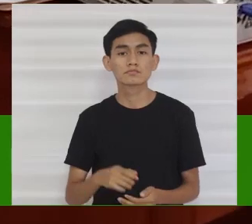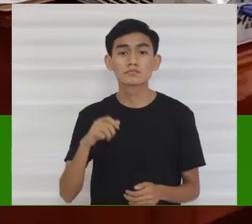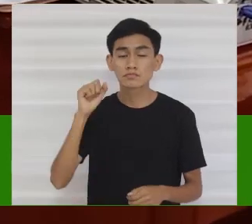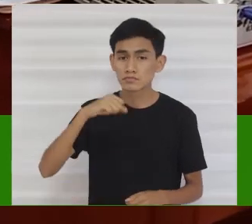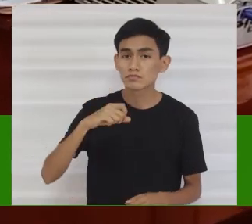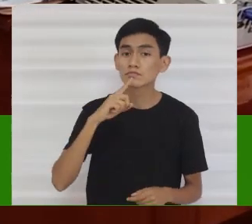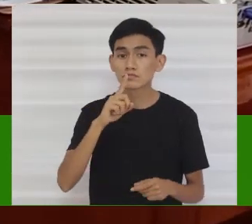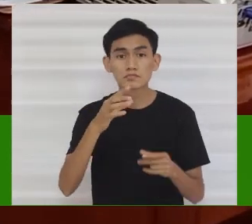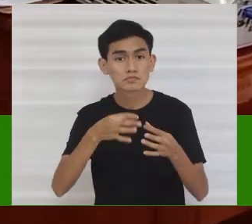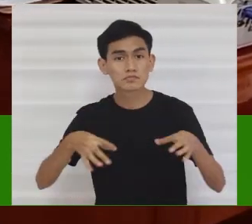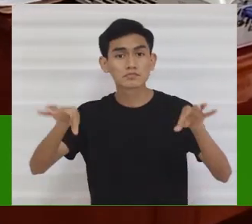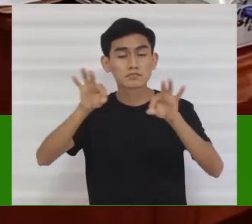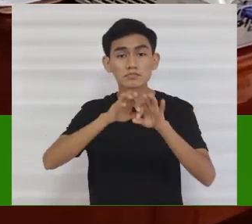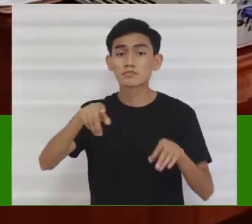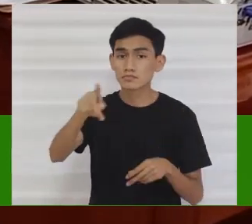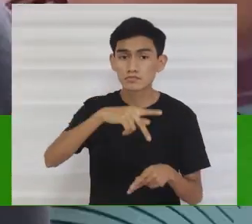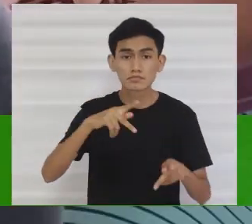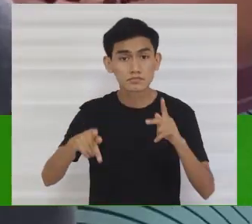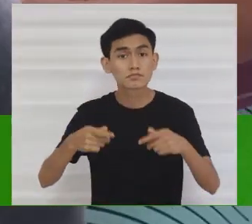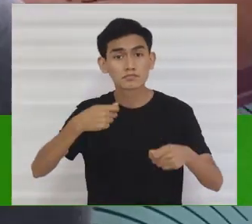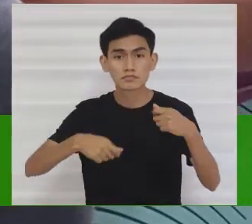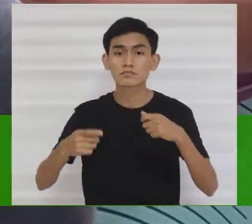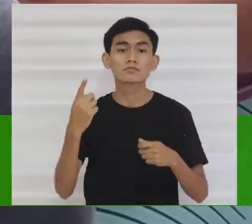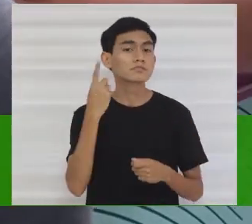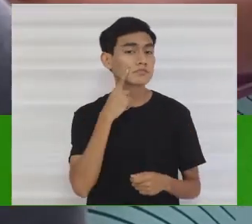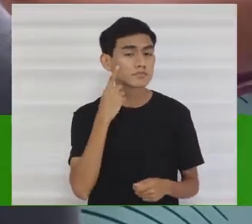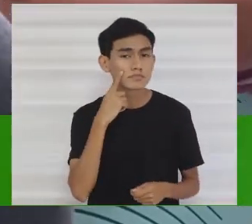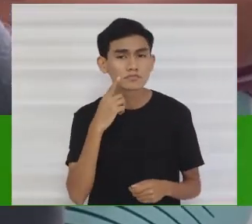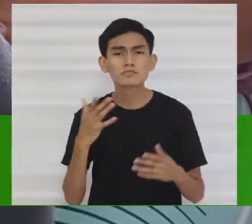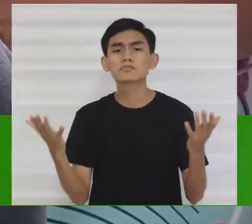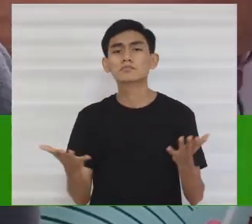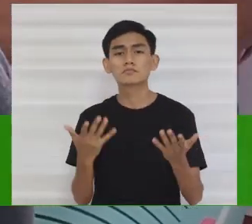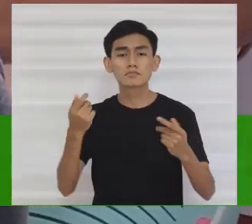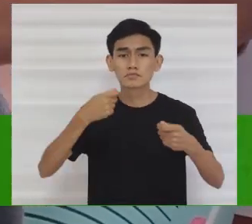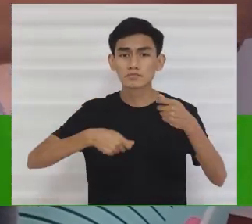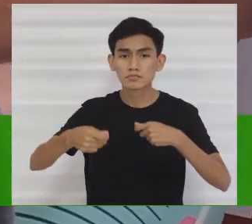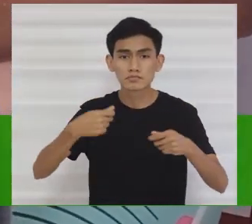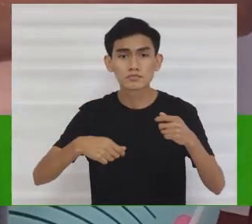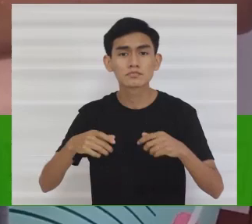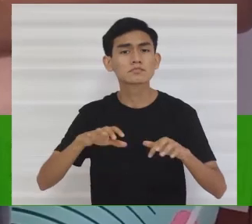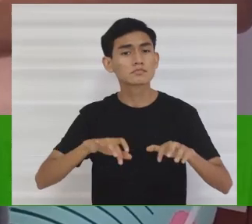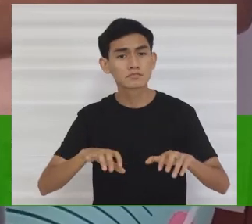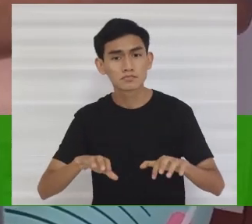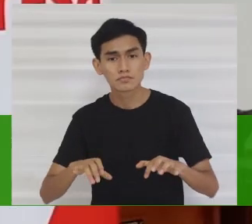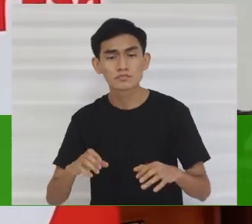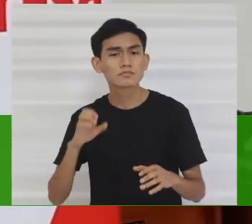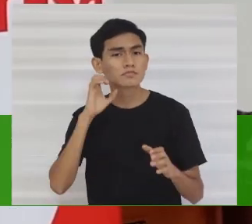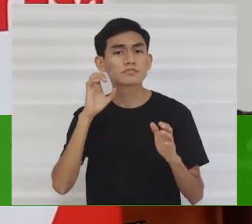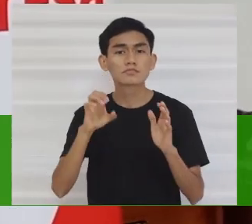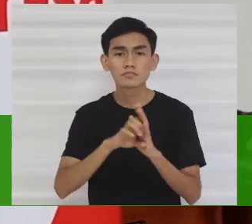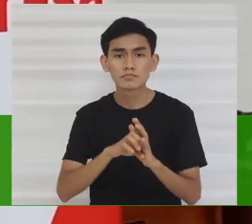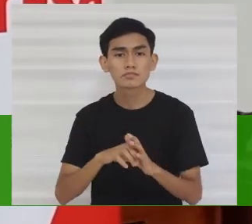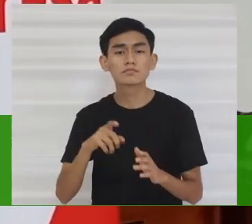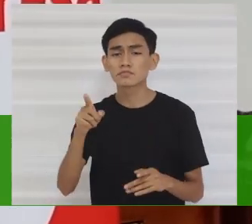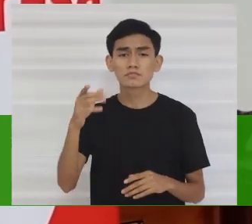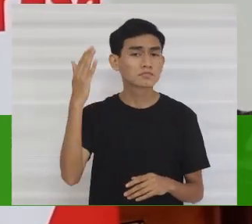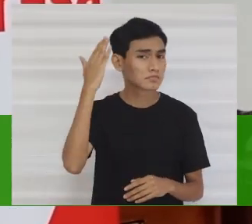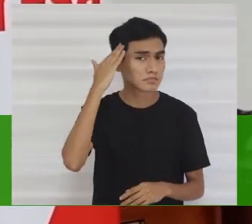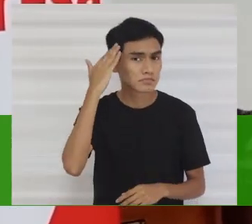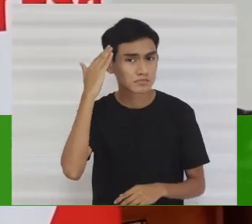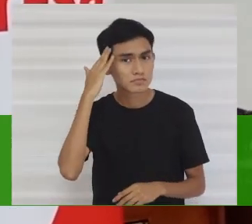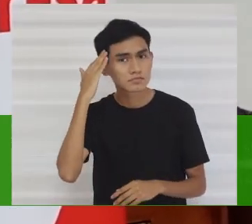muy importante que conozcan cuáles son estos medios de marketing digital, cuáles son estas herramientas, ¿no? Ellos en sí ya tienen